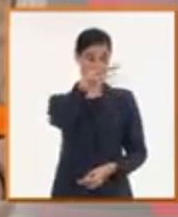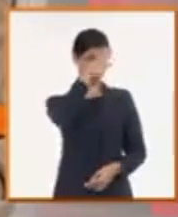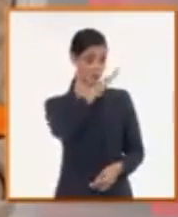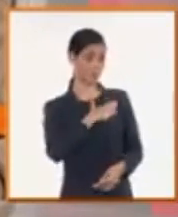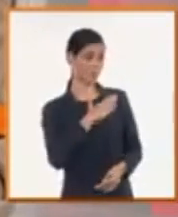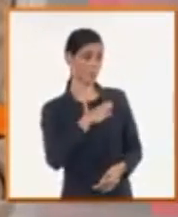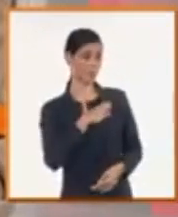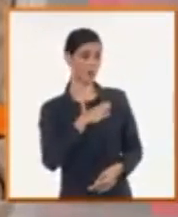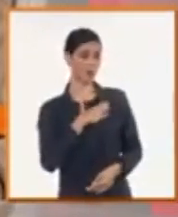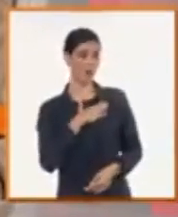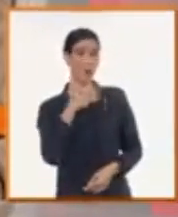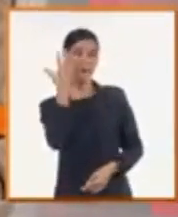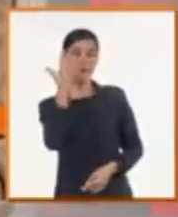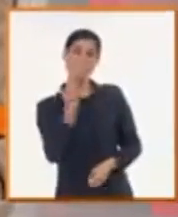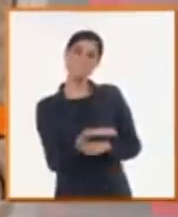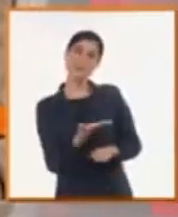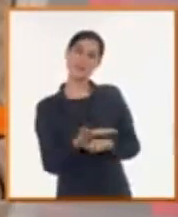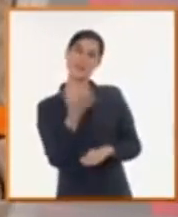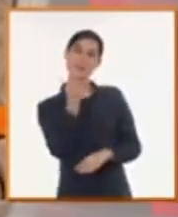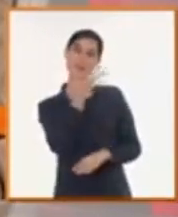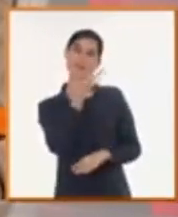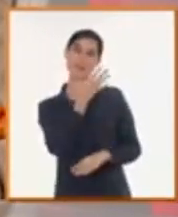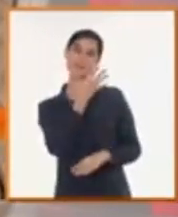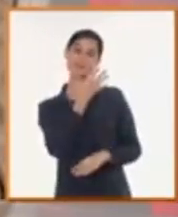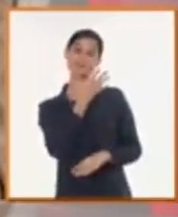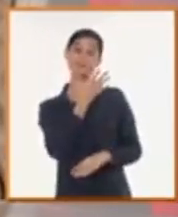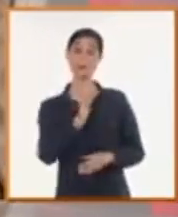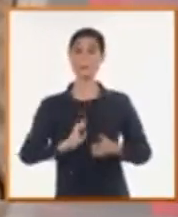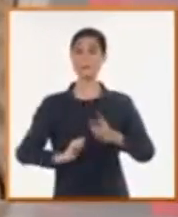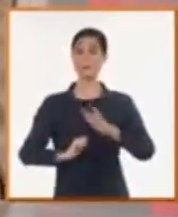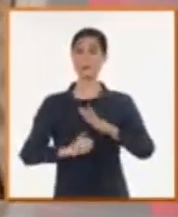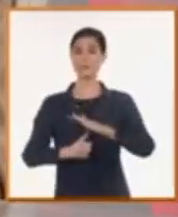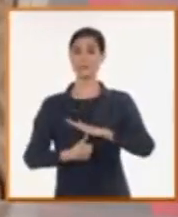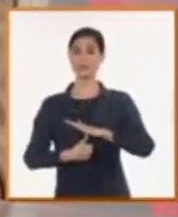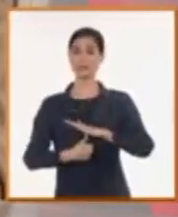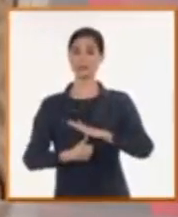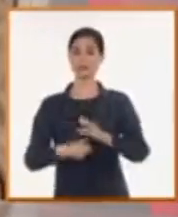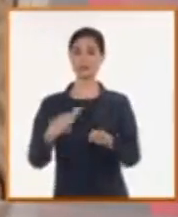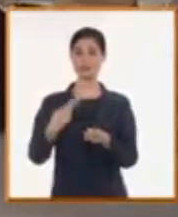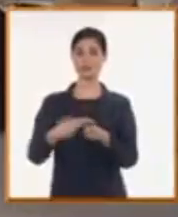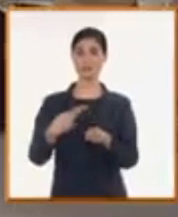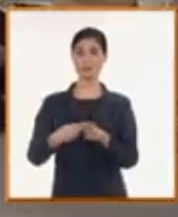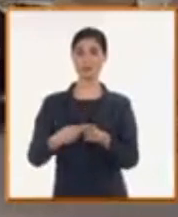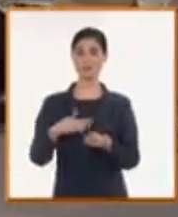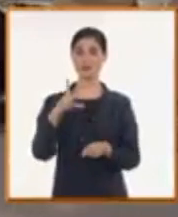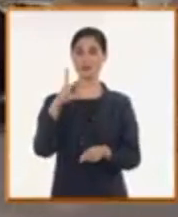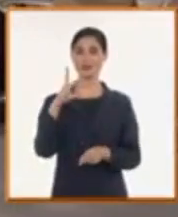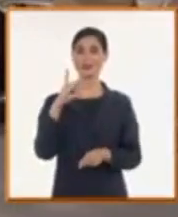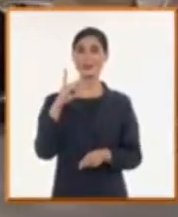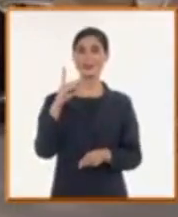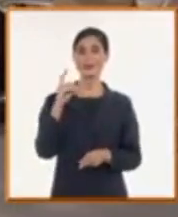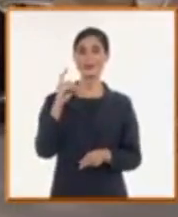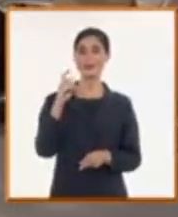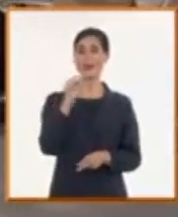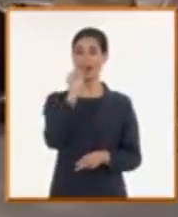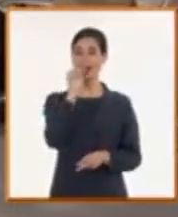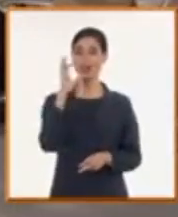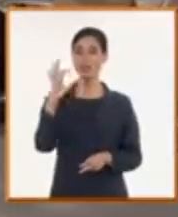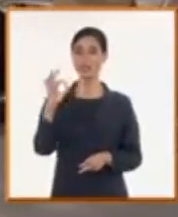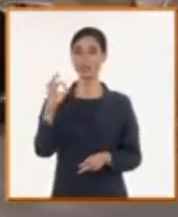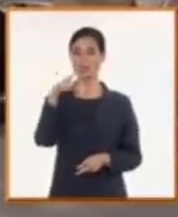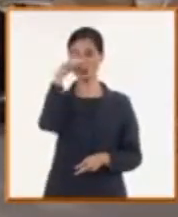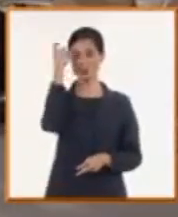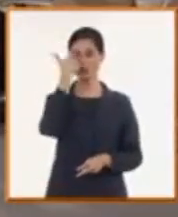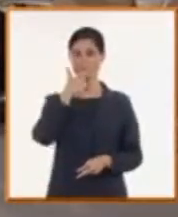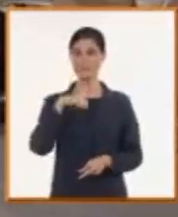Santos. Correcto. Dos Santos. Ya aquí ya, no ya podemos Neto estar hablando muerto, de claro, Neto, no podemos claro hablar de Neto. No, pero ya hay una primera etapa en que